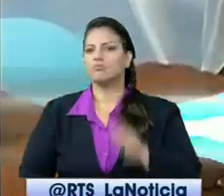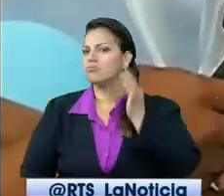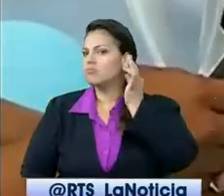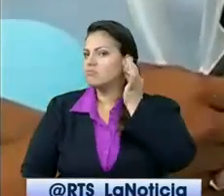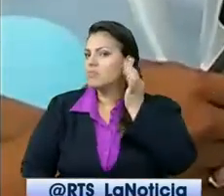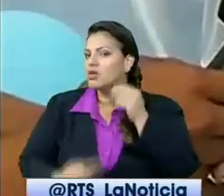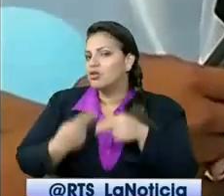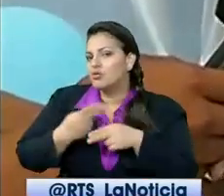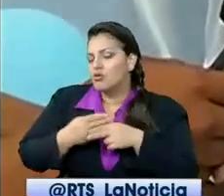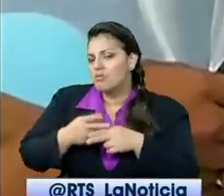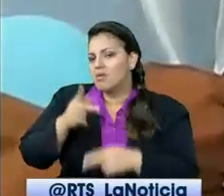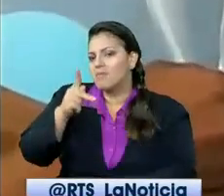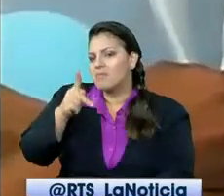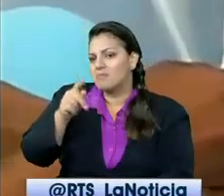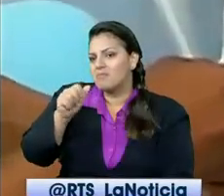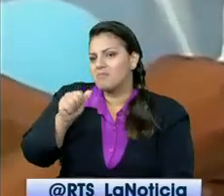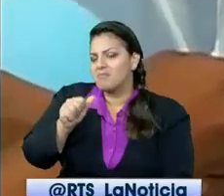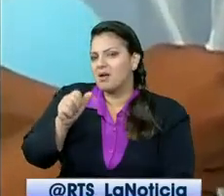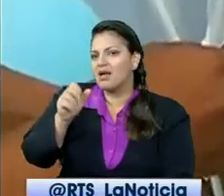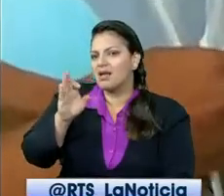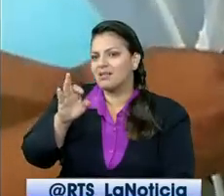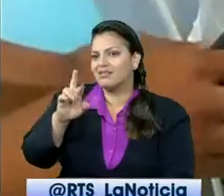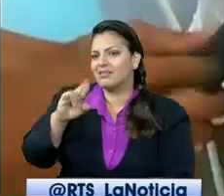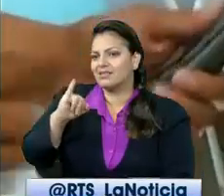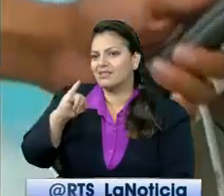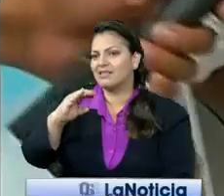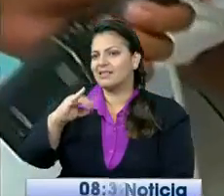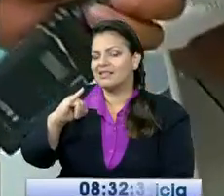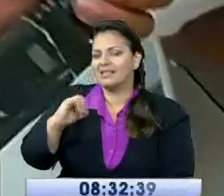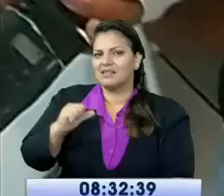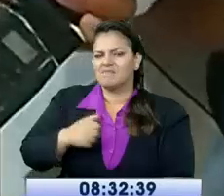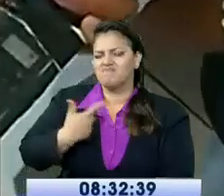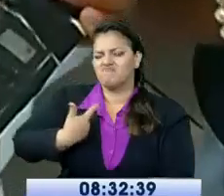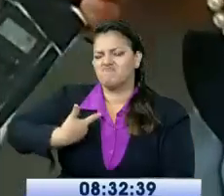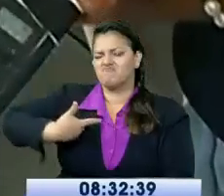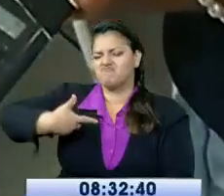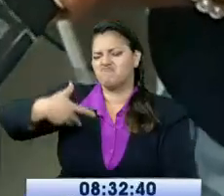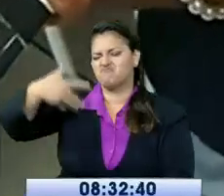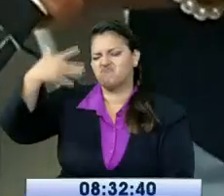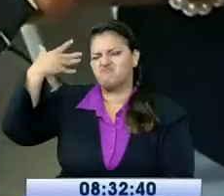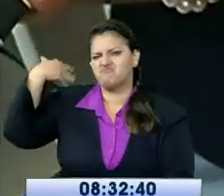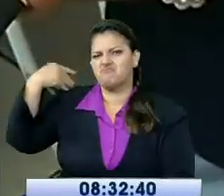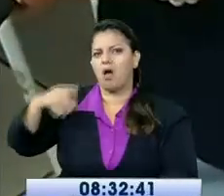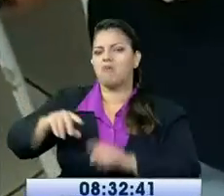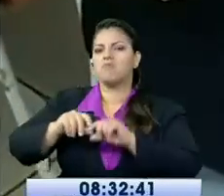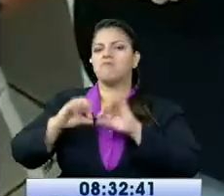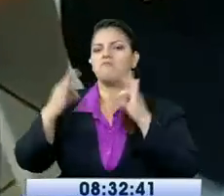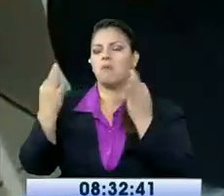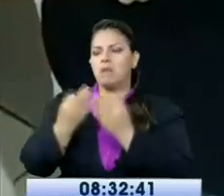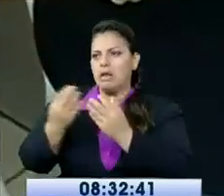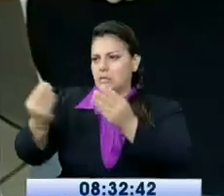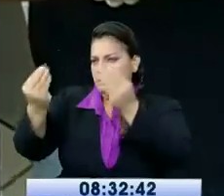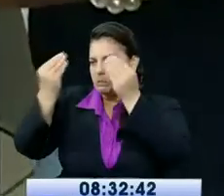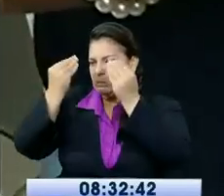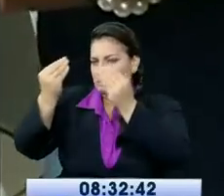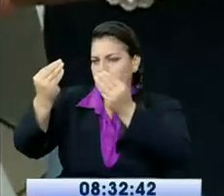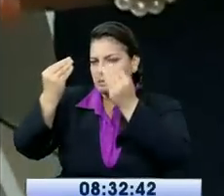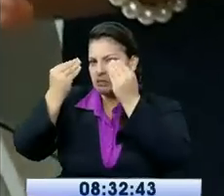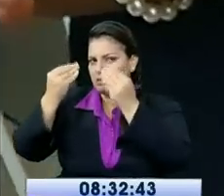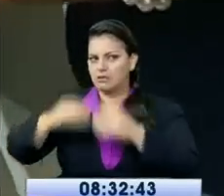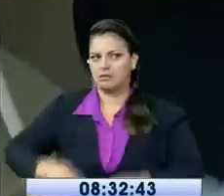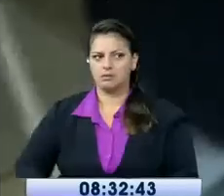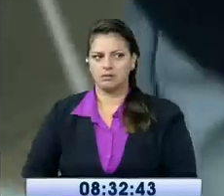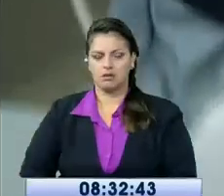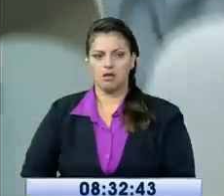soy artesana por ancestro y estoy haciendo de esta manera artesanías